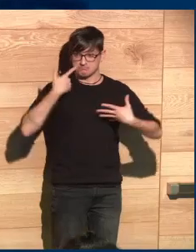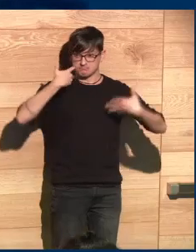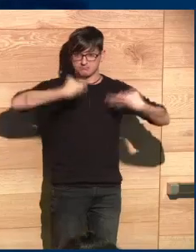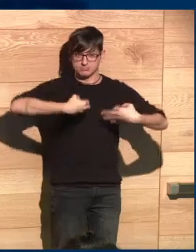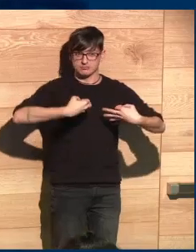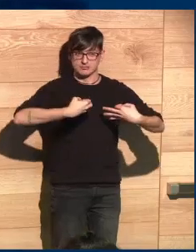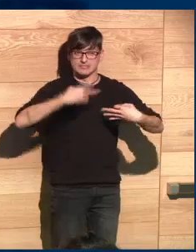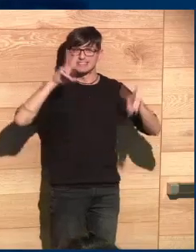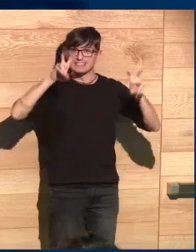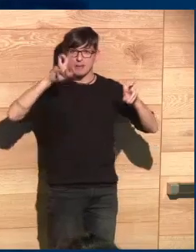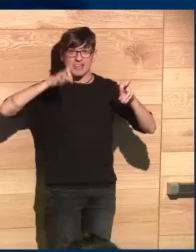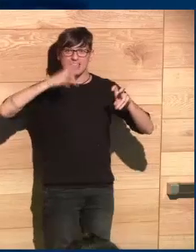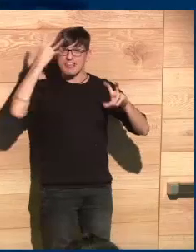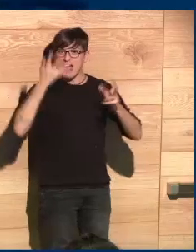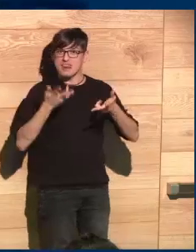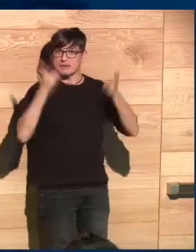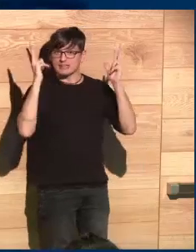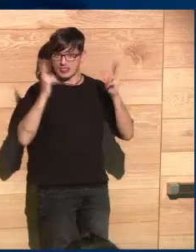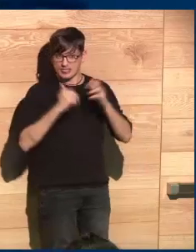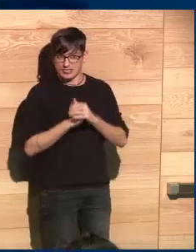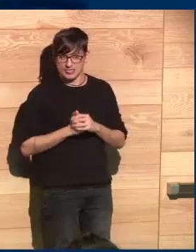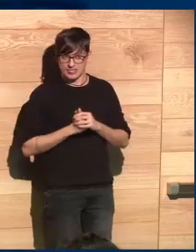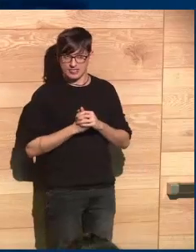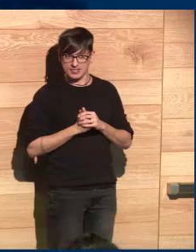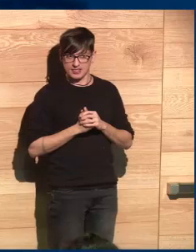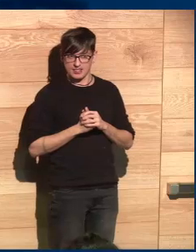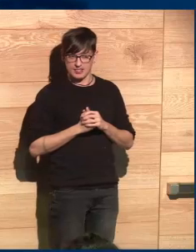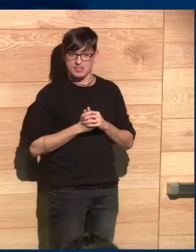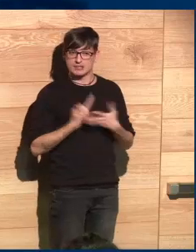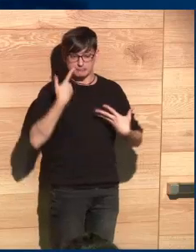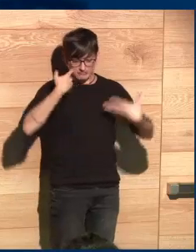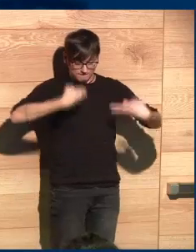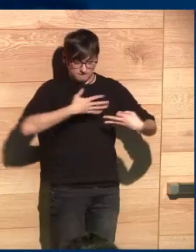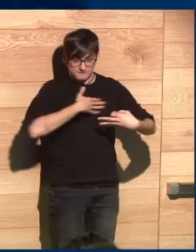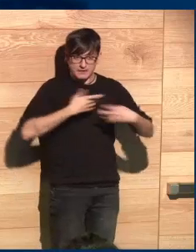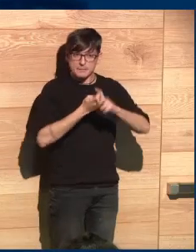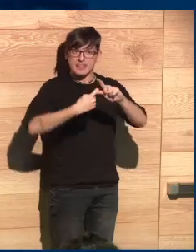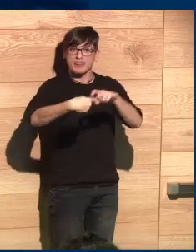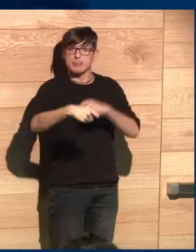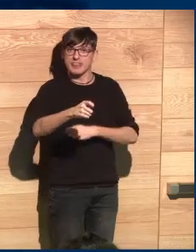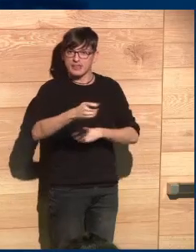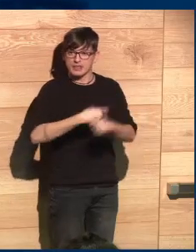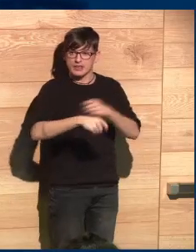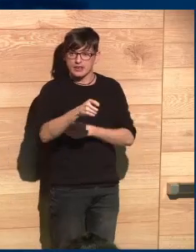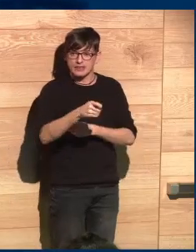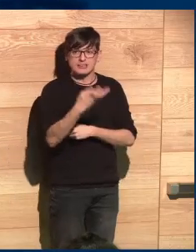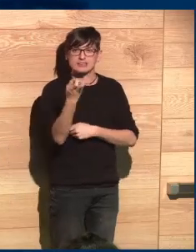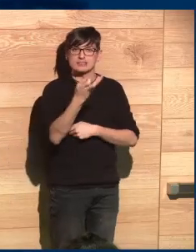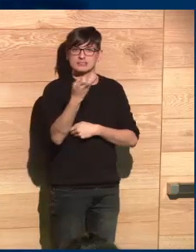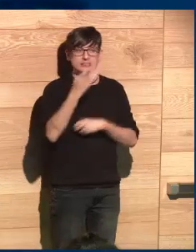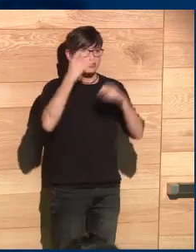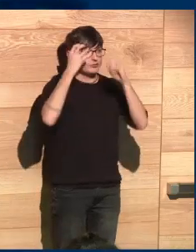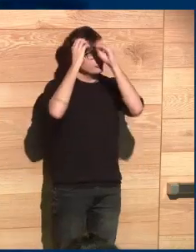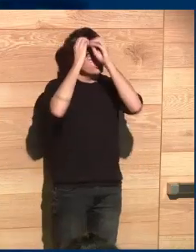dan la idea de libertad, ¿no? Lo que realmente queremos vender, si queremos vender algo, es el sueño de